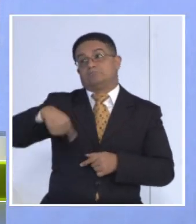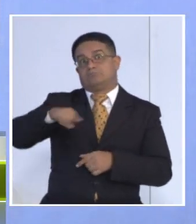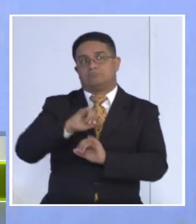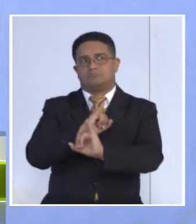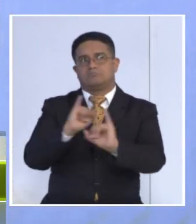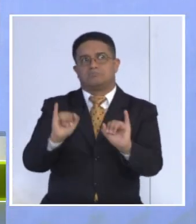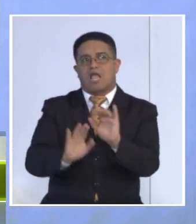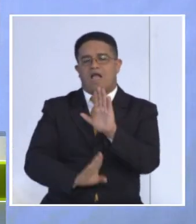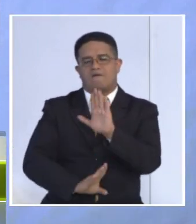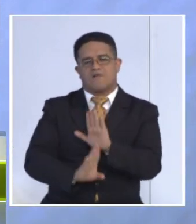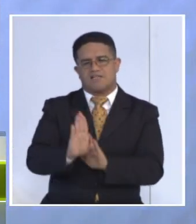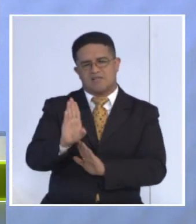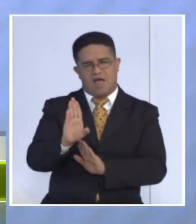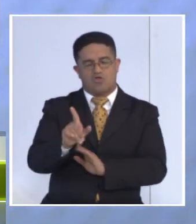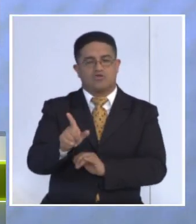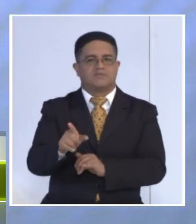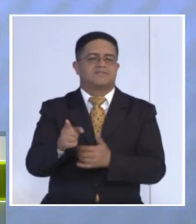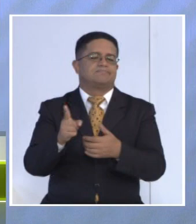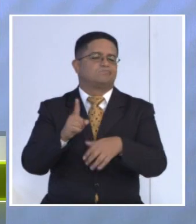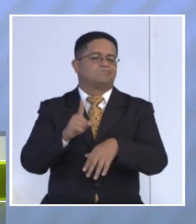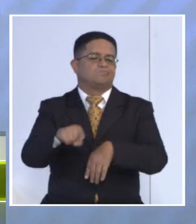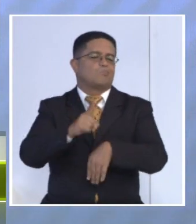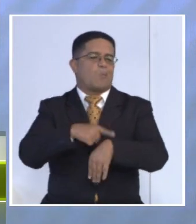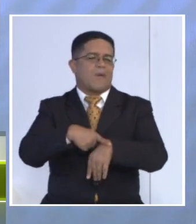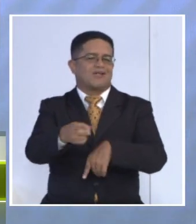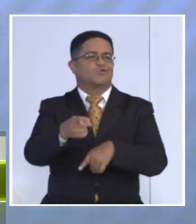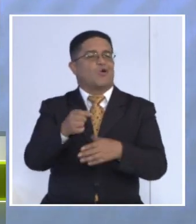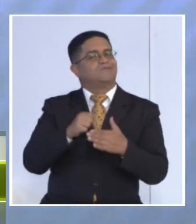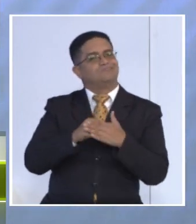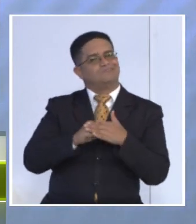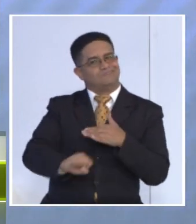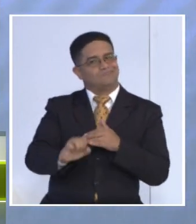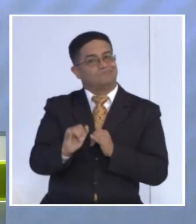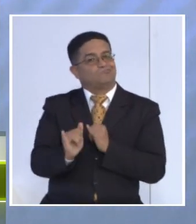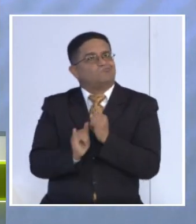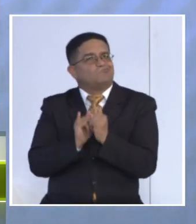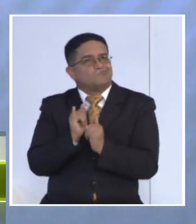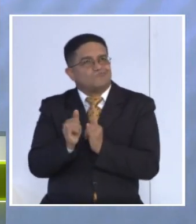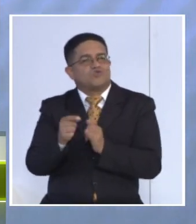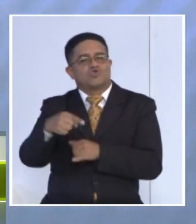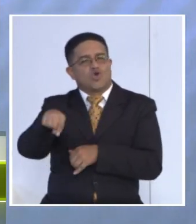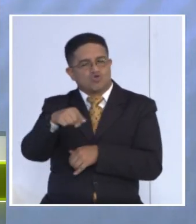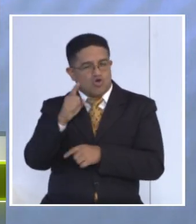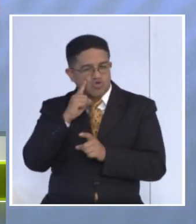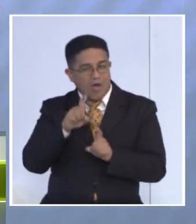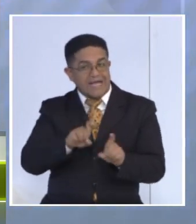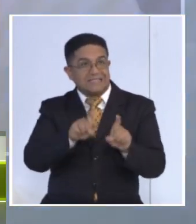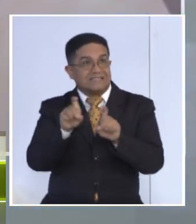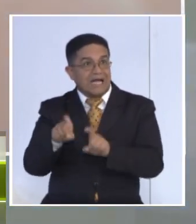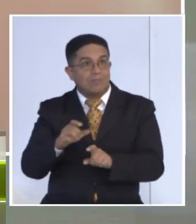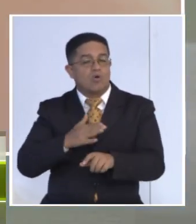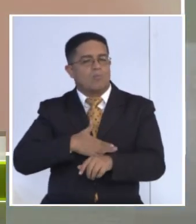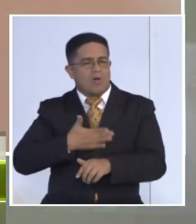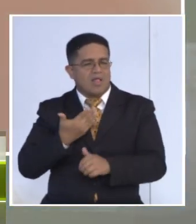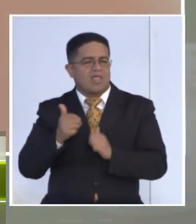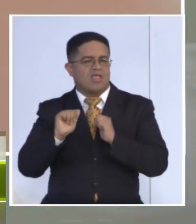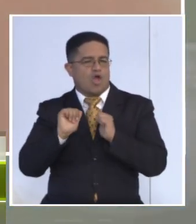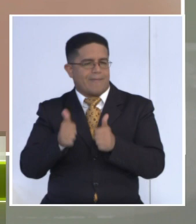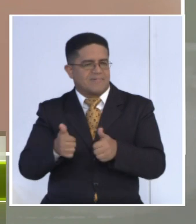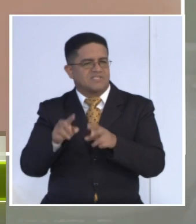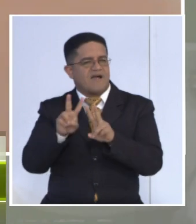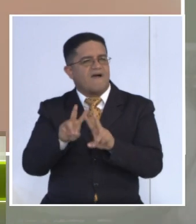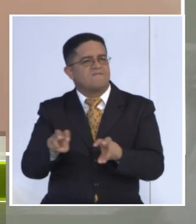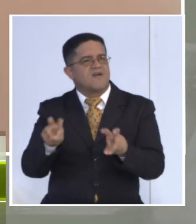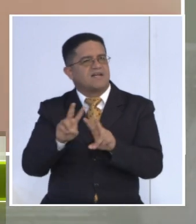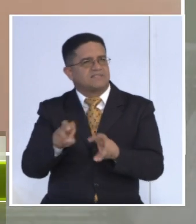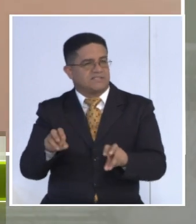mencionaba hace rato, desde el mismo momento en que el niño nace, en ese screening neonatal que nosotros le hacemos al paciente, podemos comenzar a investigarlo. De